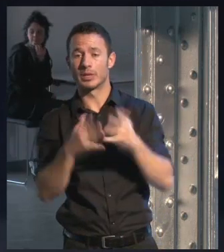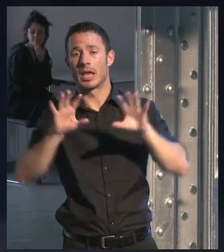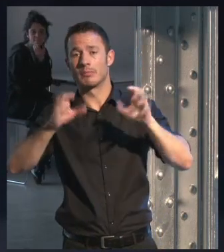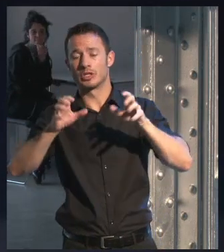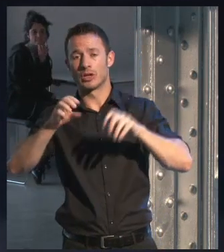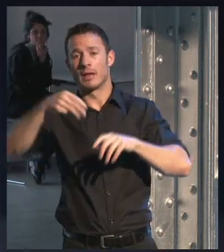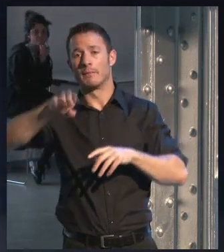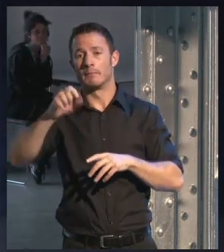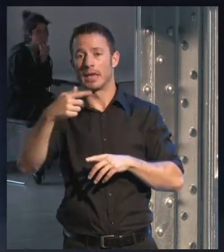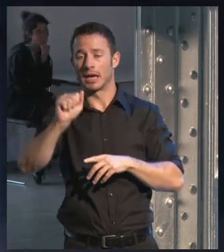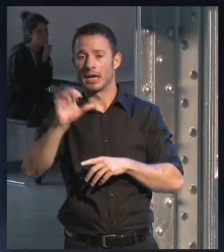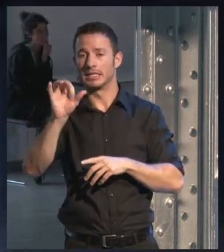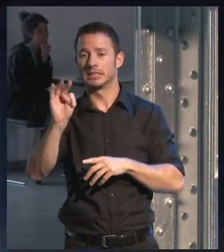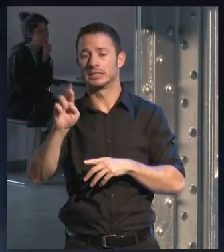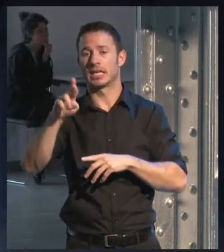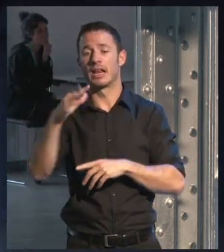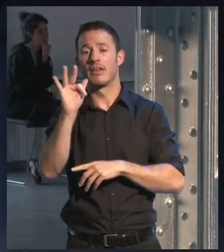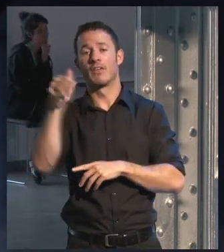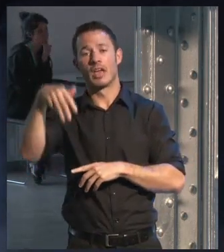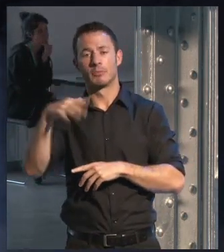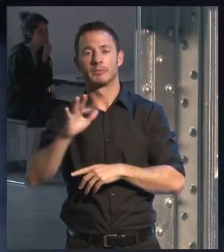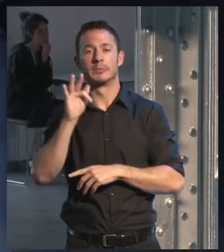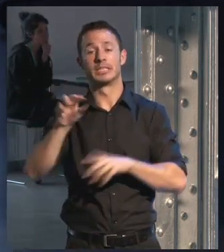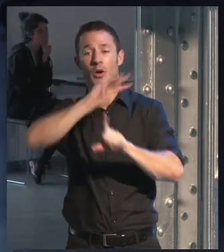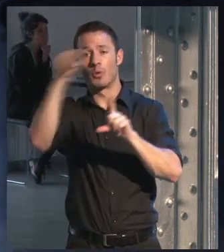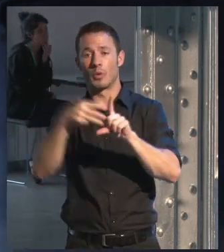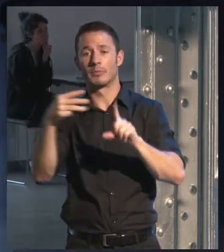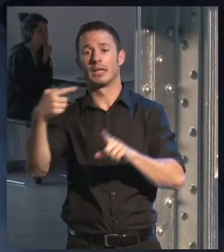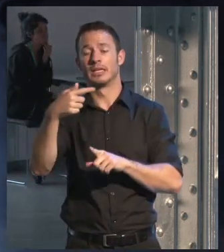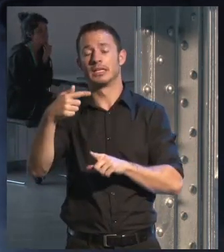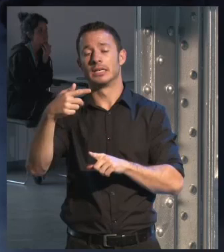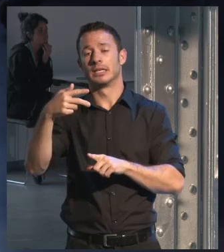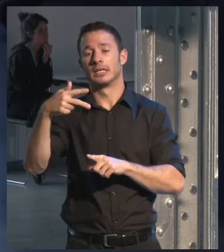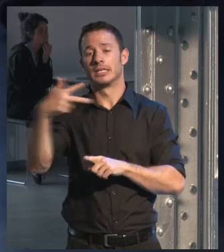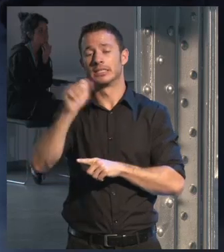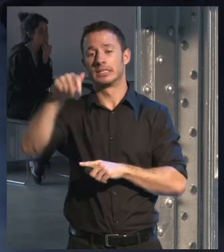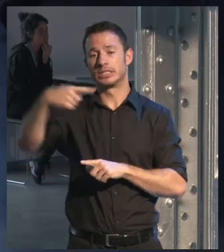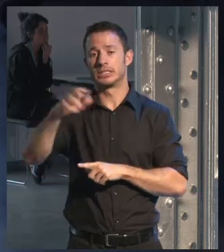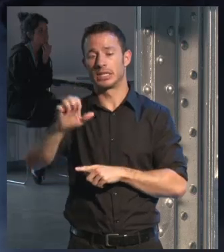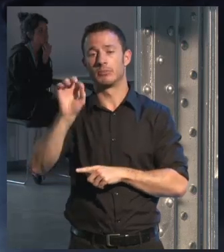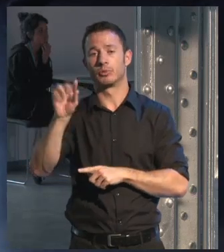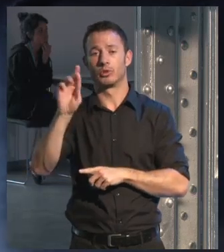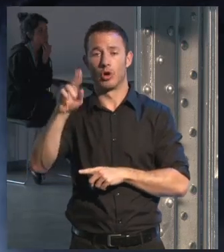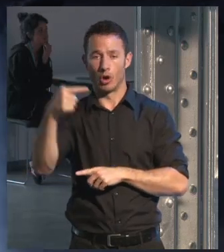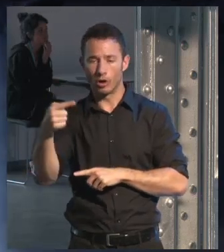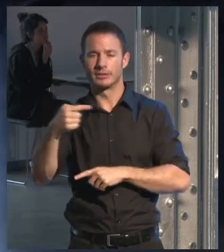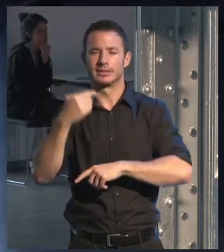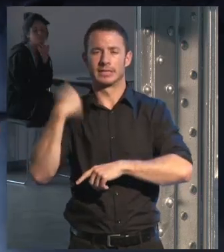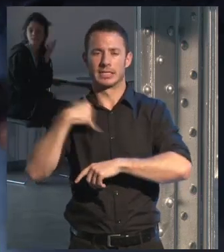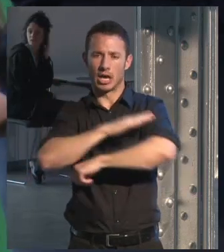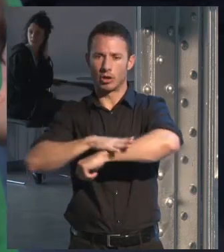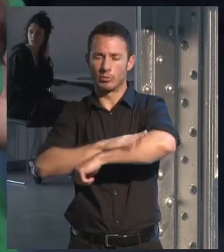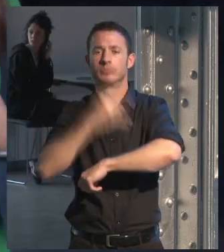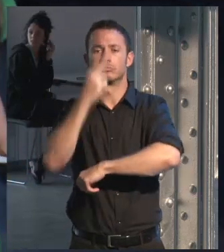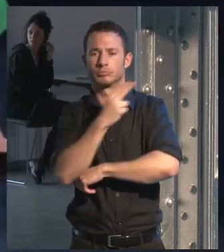FM y a través de change.org y han conseguido ya un compromiso del gobierno, cientos de miles de firmas para que se